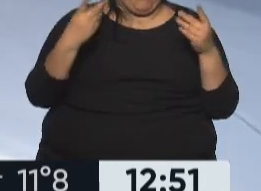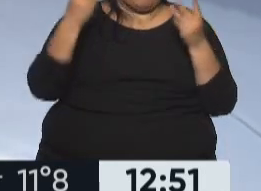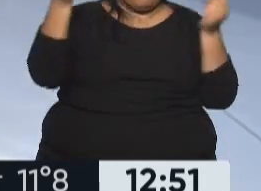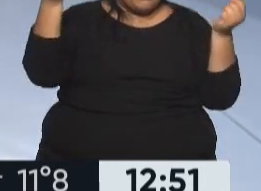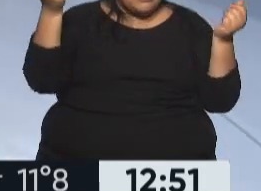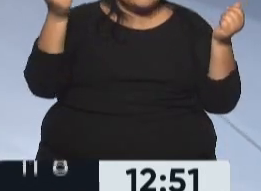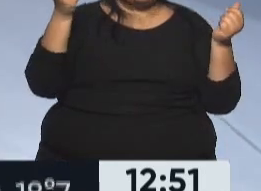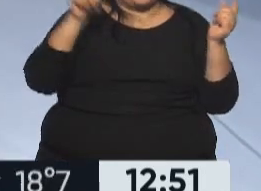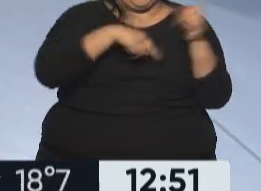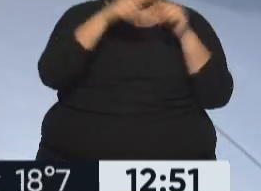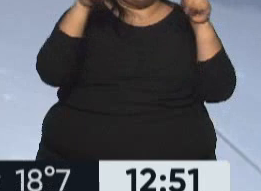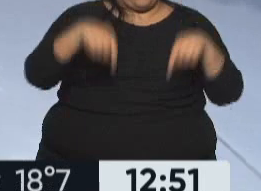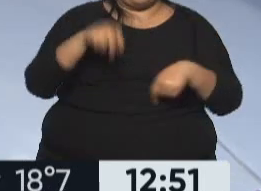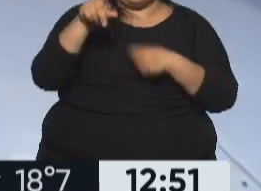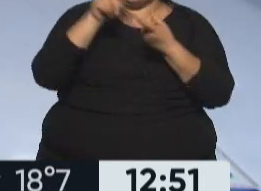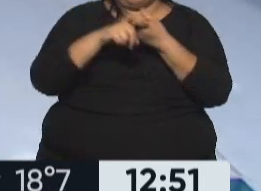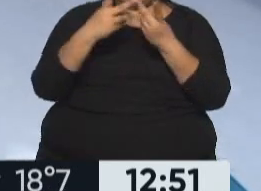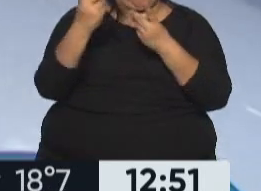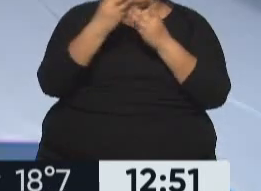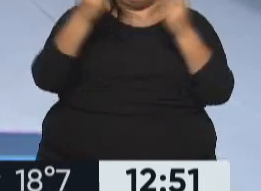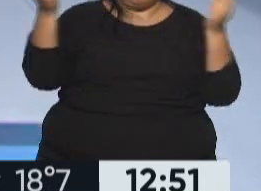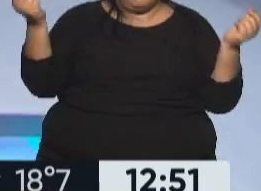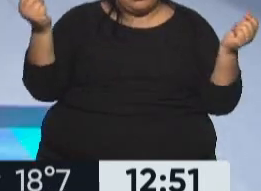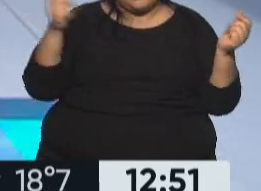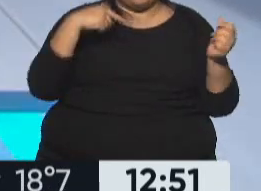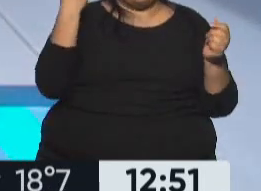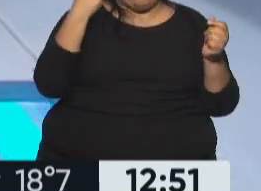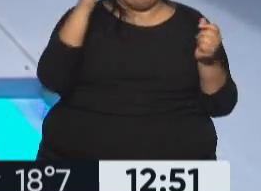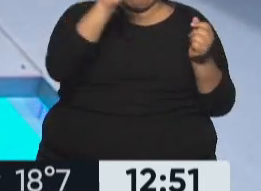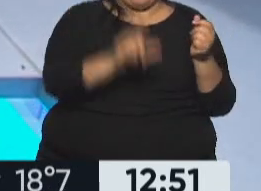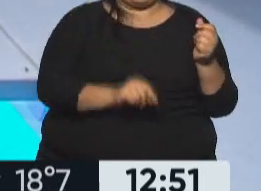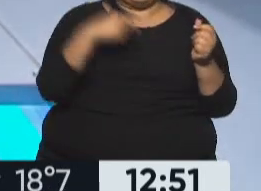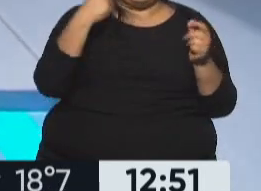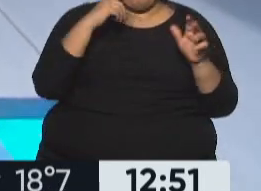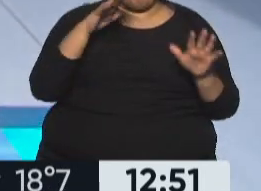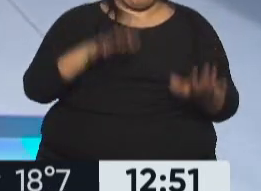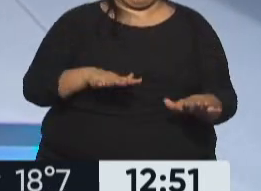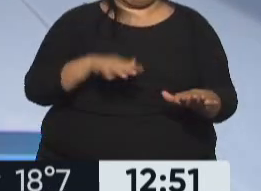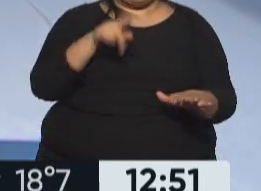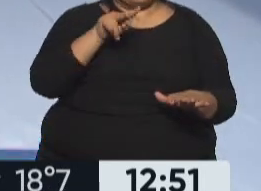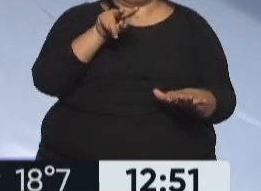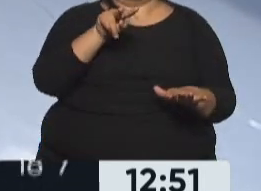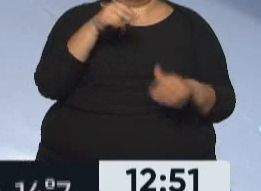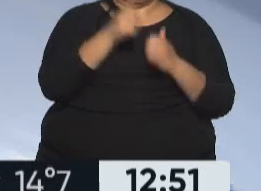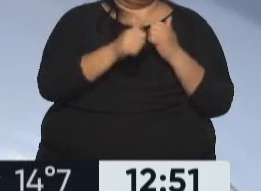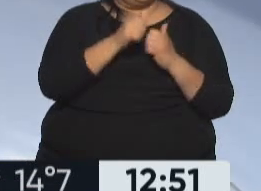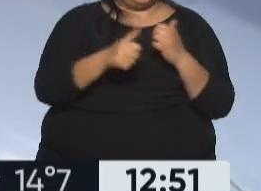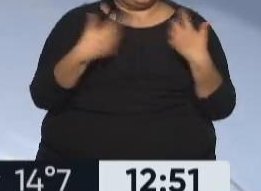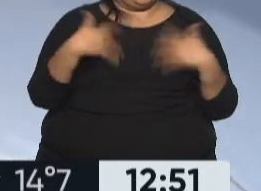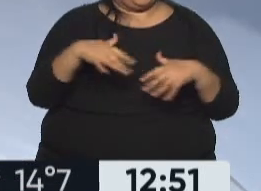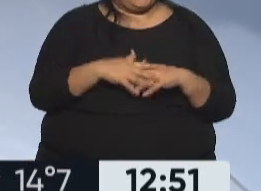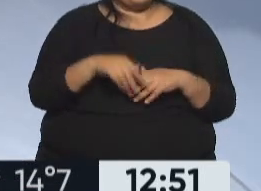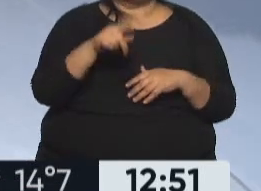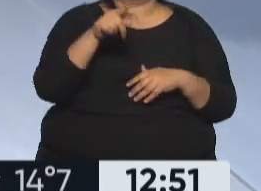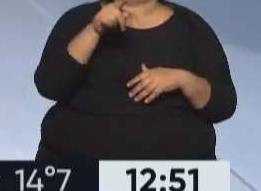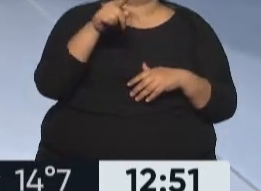desaparecida del mismo modo que su marido. Fue un día que emocionó no solo al país, sino al mundo, una noticia que trascendió, por supuesto, fronteras.